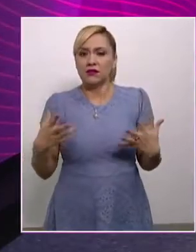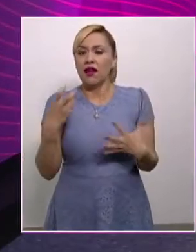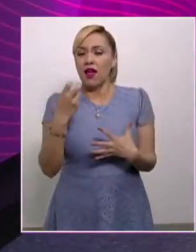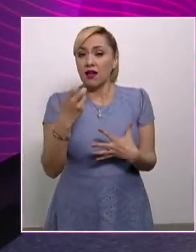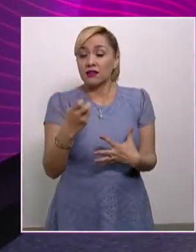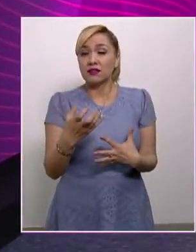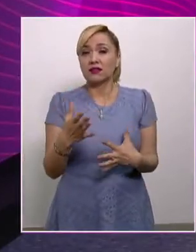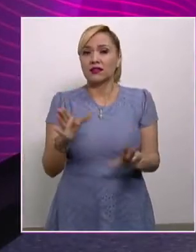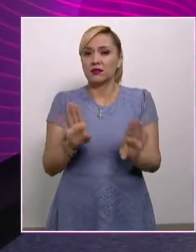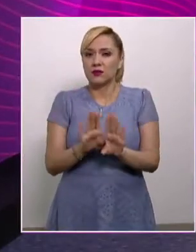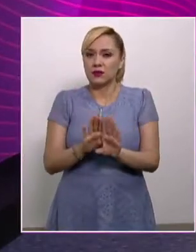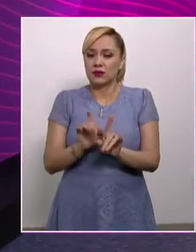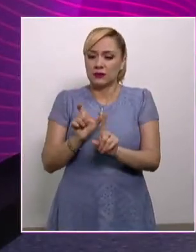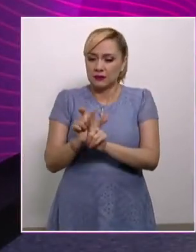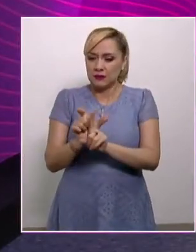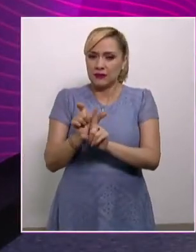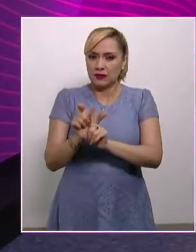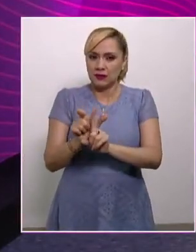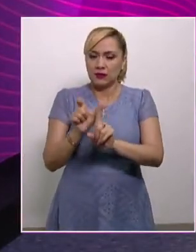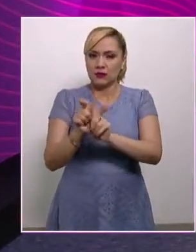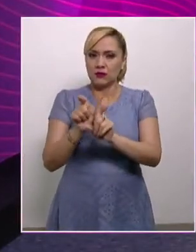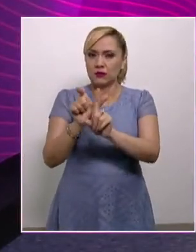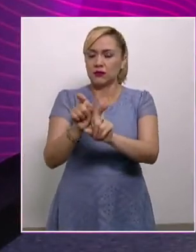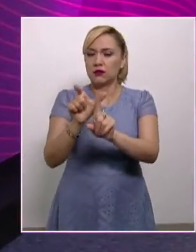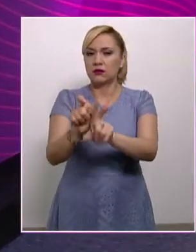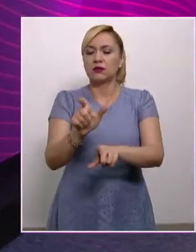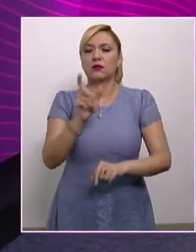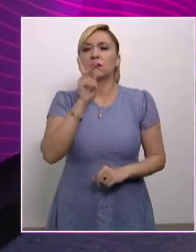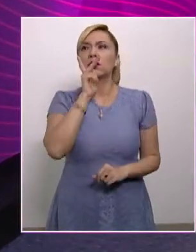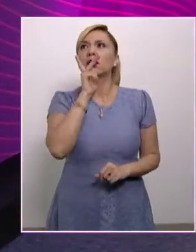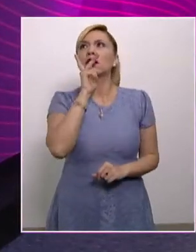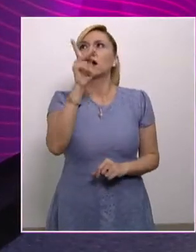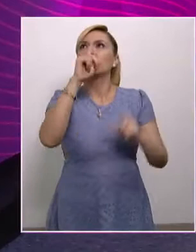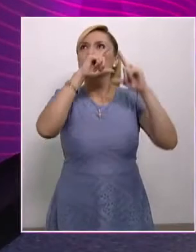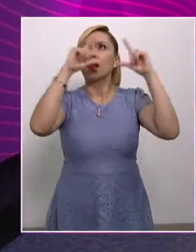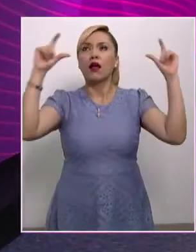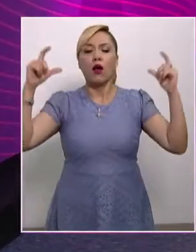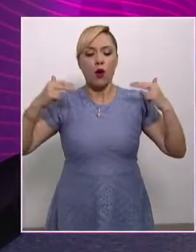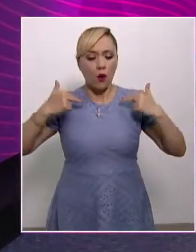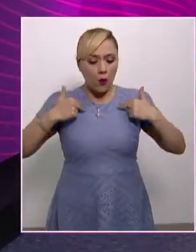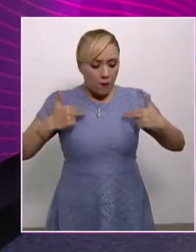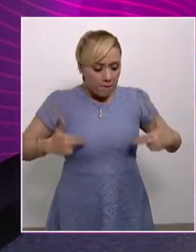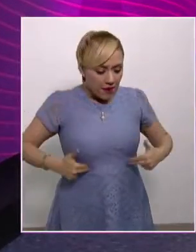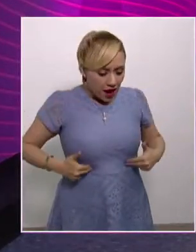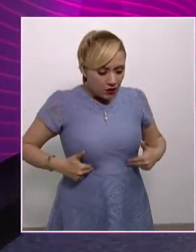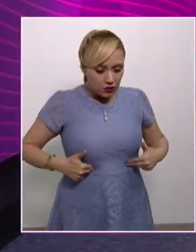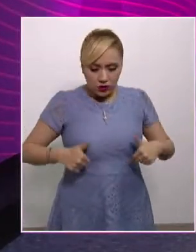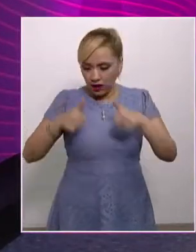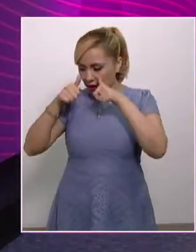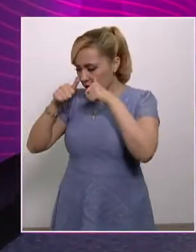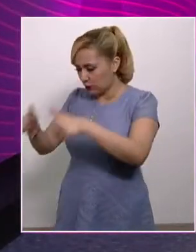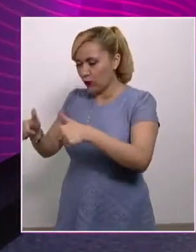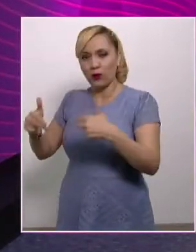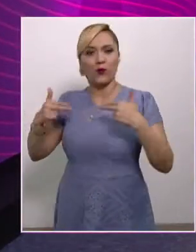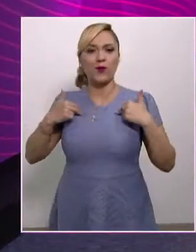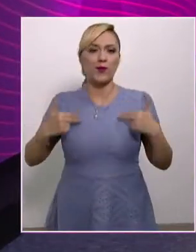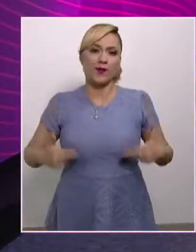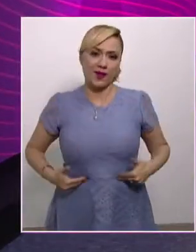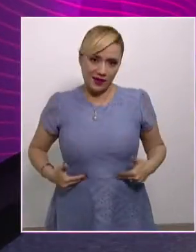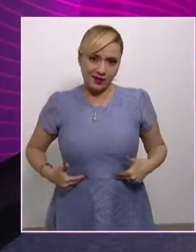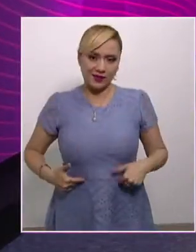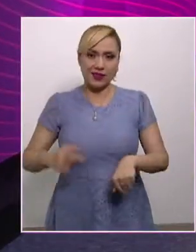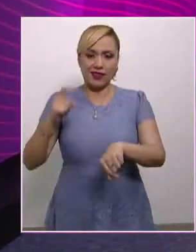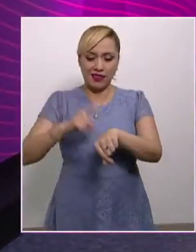y el acompañamiento. Nosotros tenemos un elemento fundamental, una frase: somos seres humanos trabajando con seres humanos, y eso requiere tiempos y